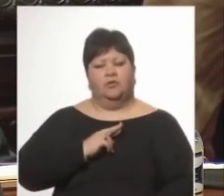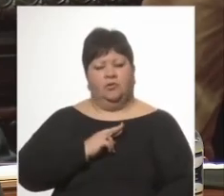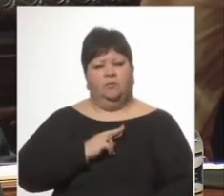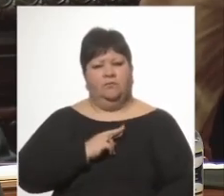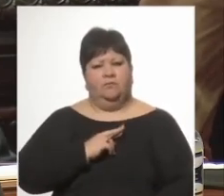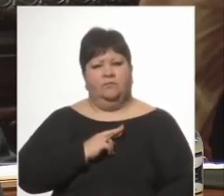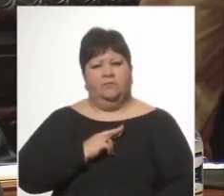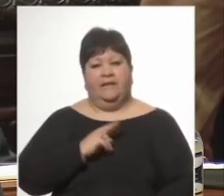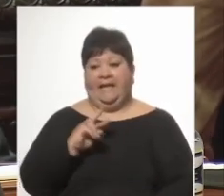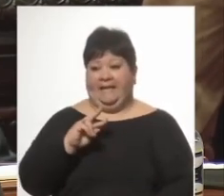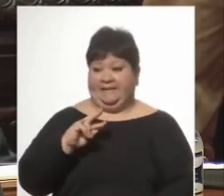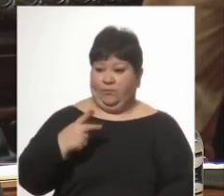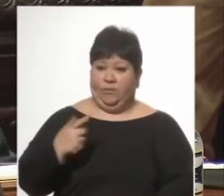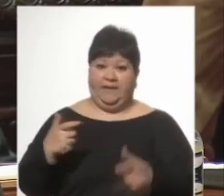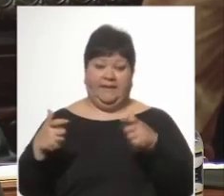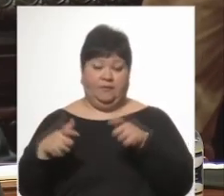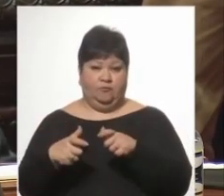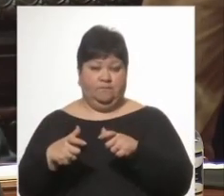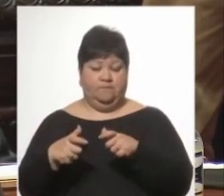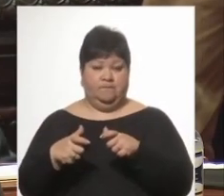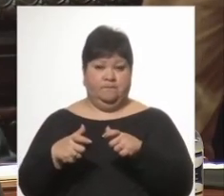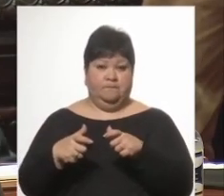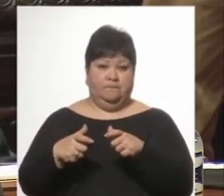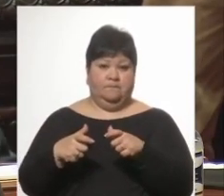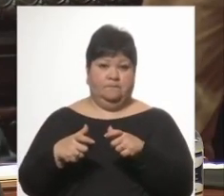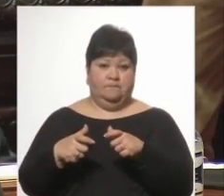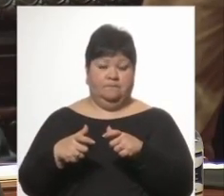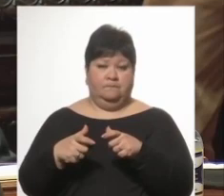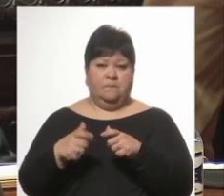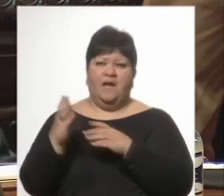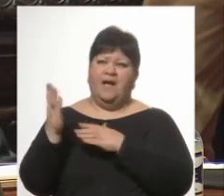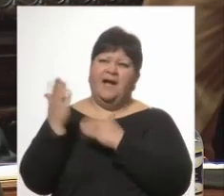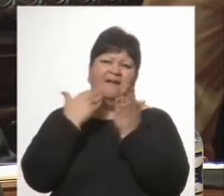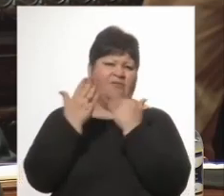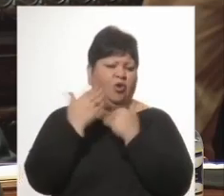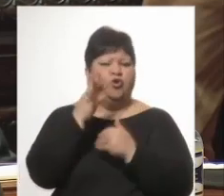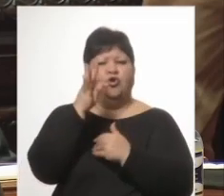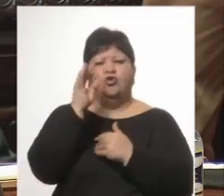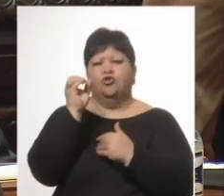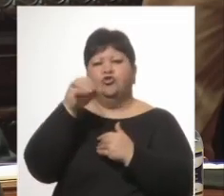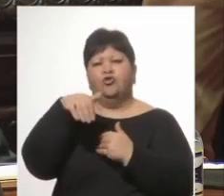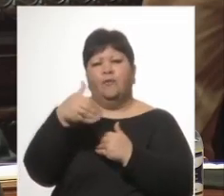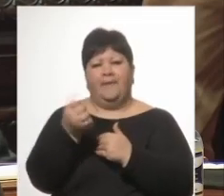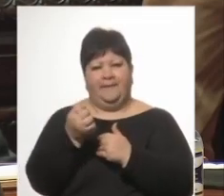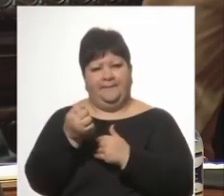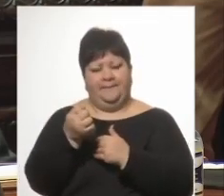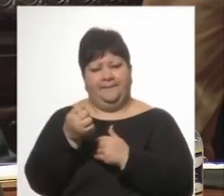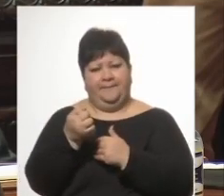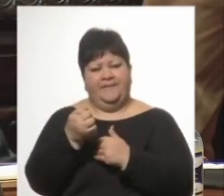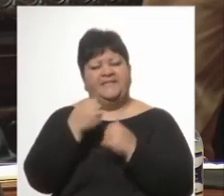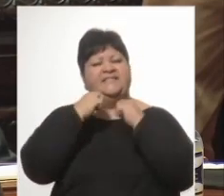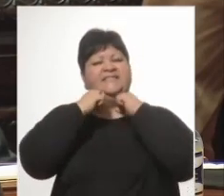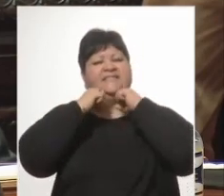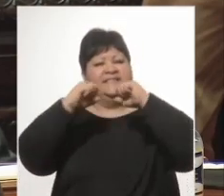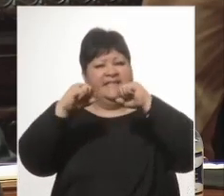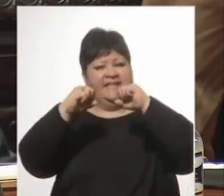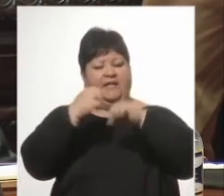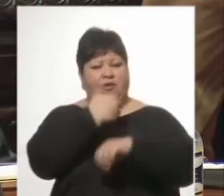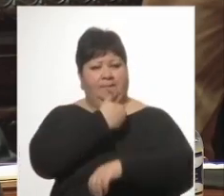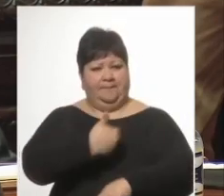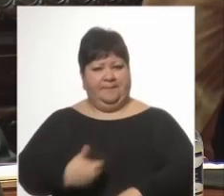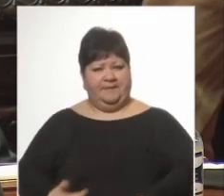segunda oportunidad me contestó que lo había hablado con Toma, con el secretario de